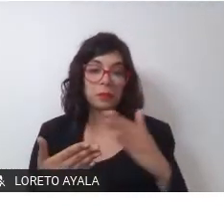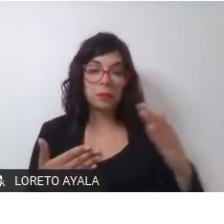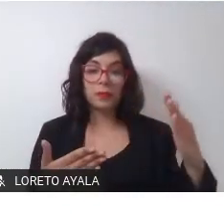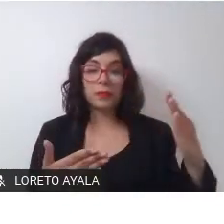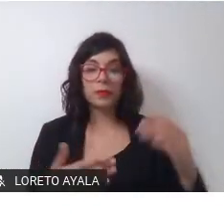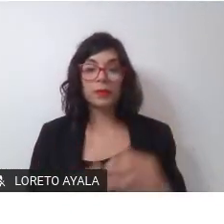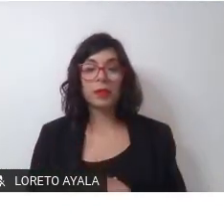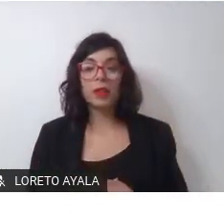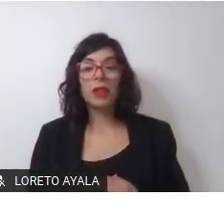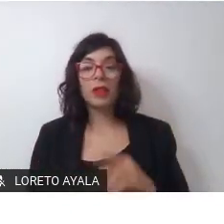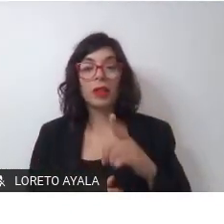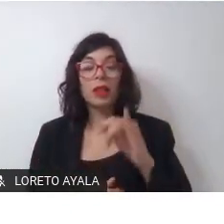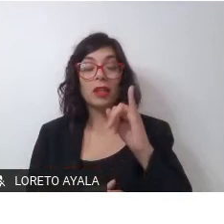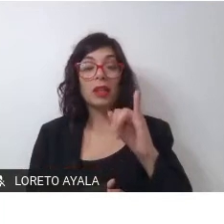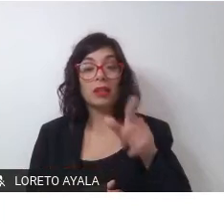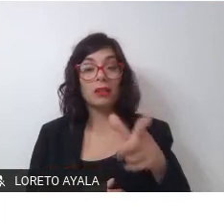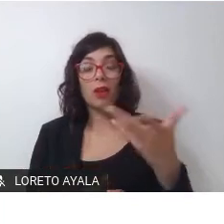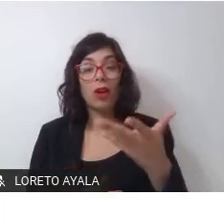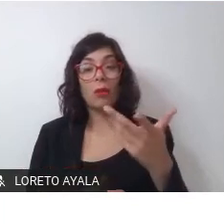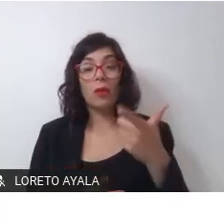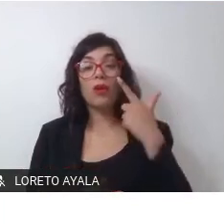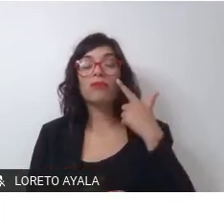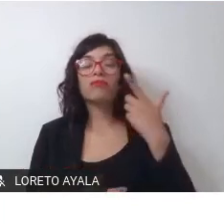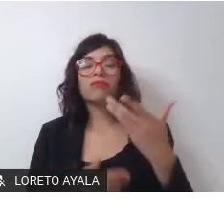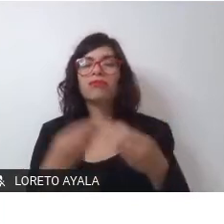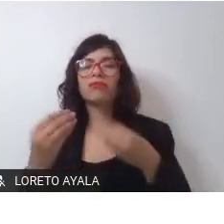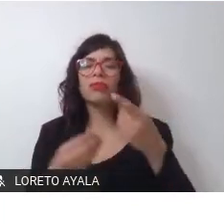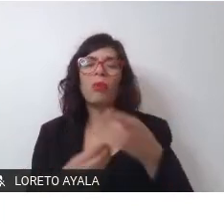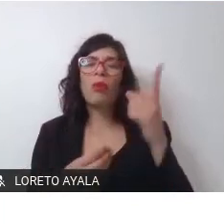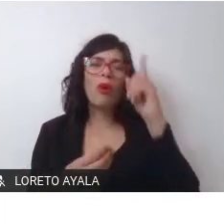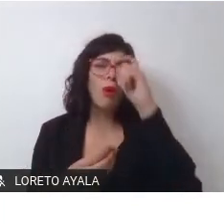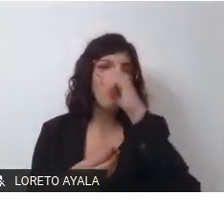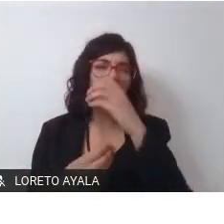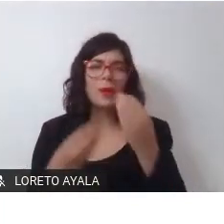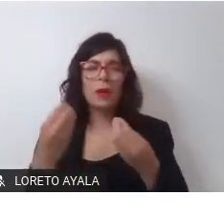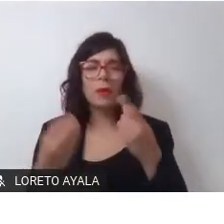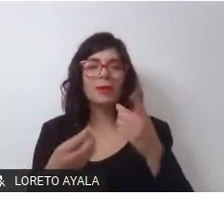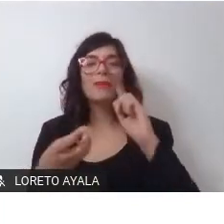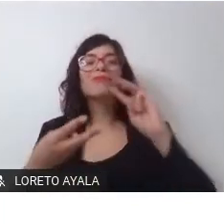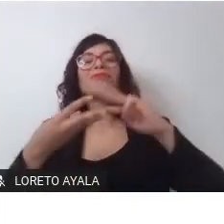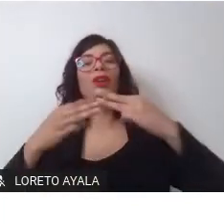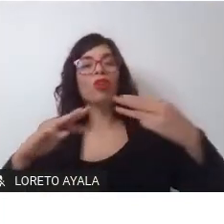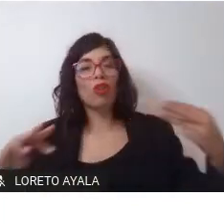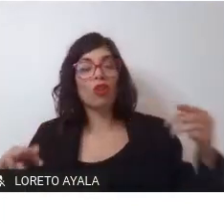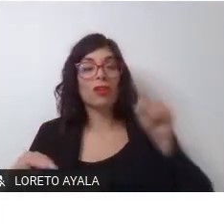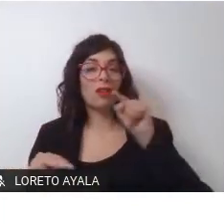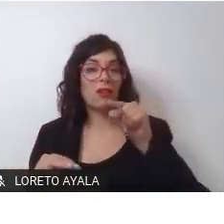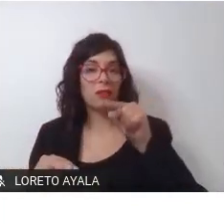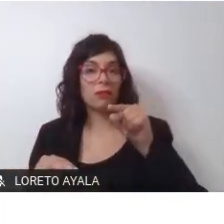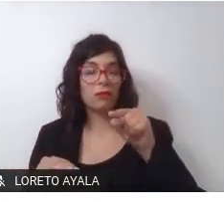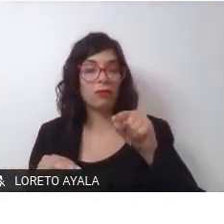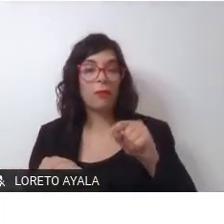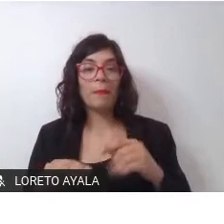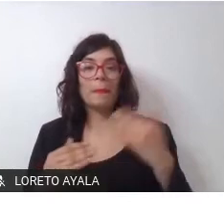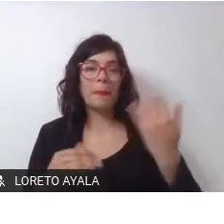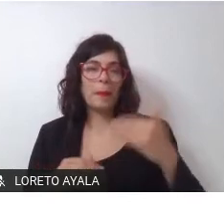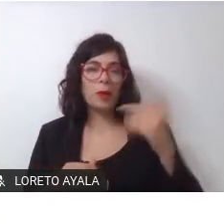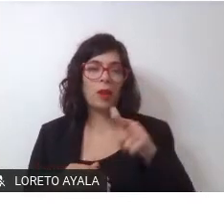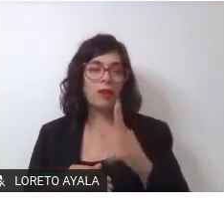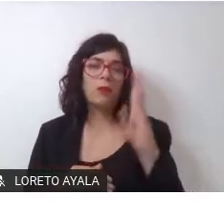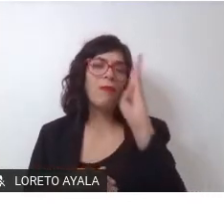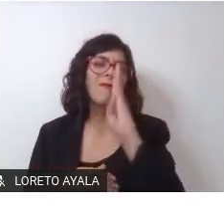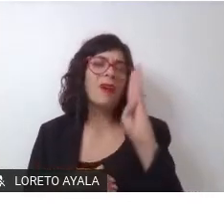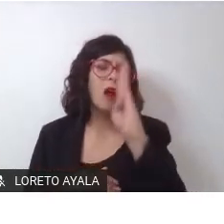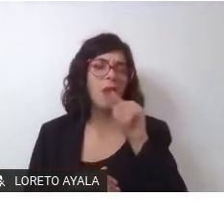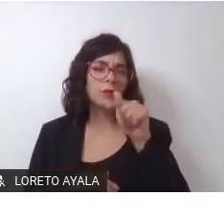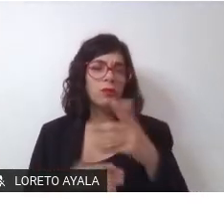esa planificación, que ahí es donde viene lo complejo, tiene que ver con la metodología. Y la metodología básica